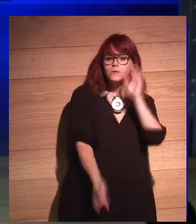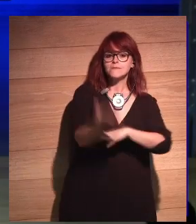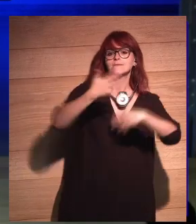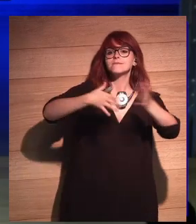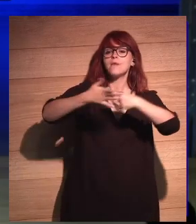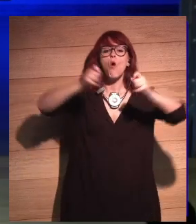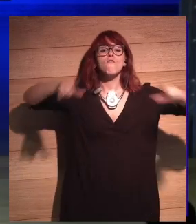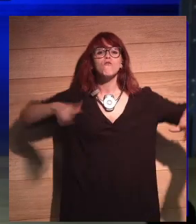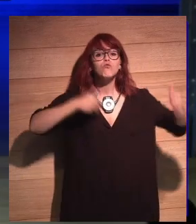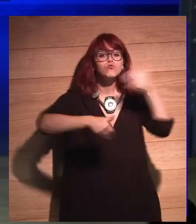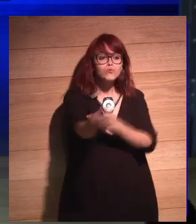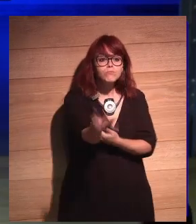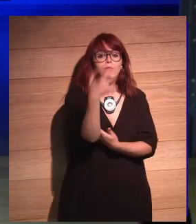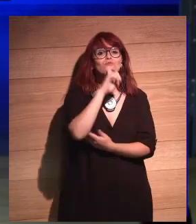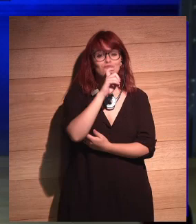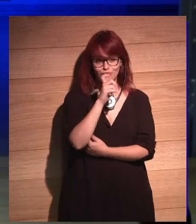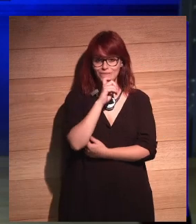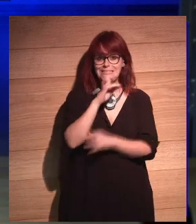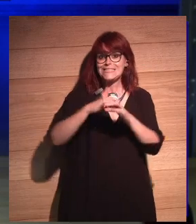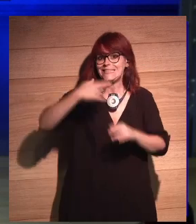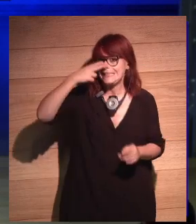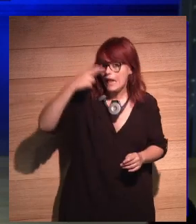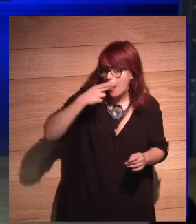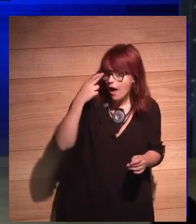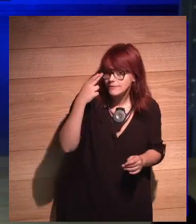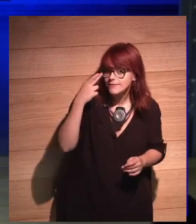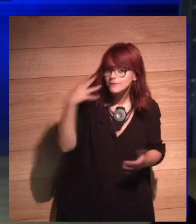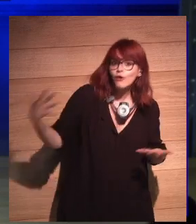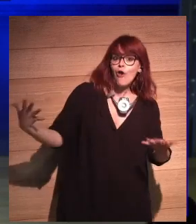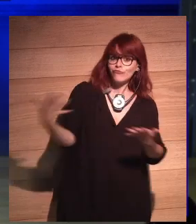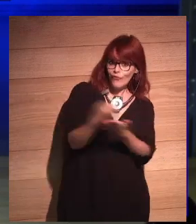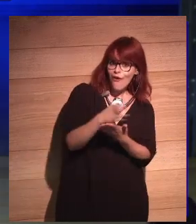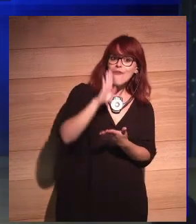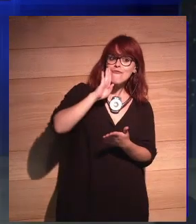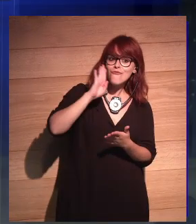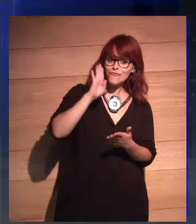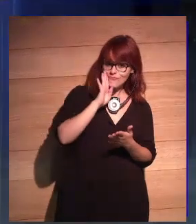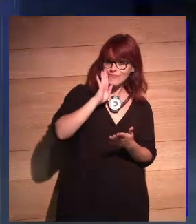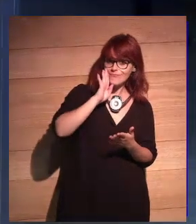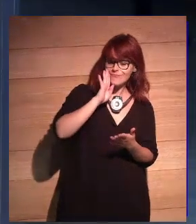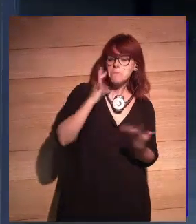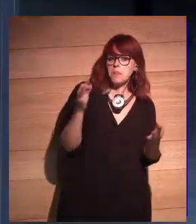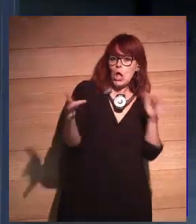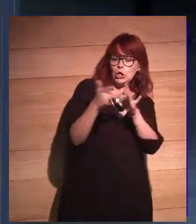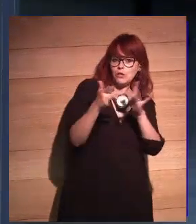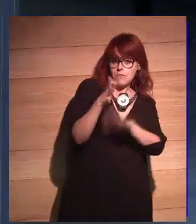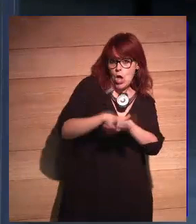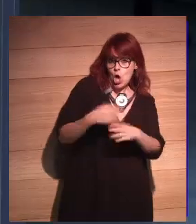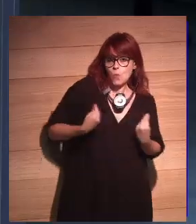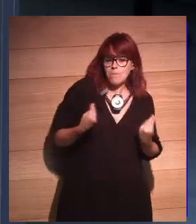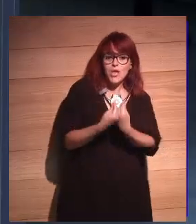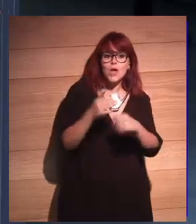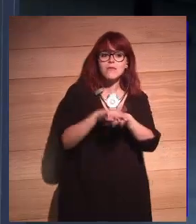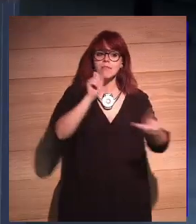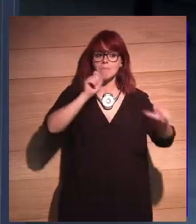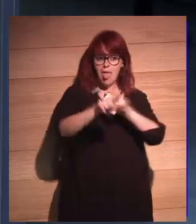futuro. Y si os interesa todo esto, bueno, poneos en contacto conmigo. Mi dirección